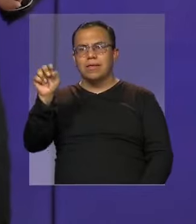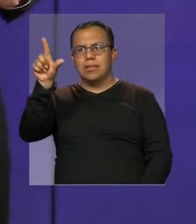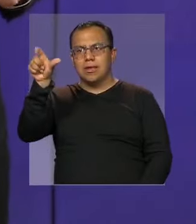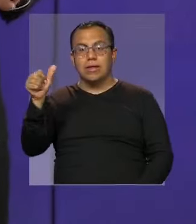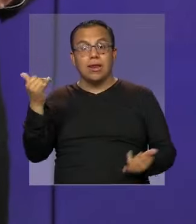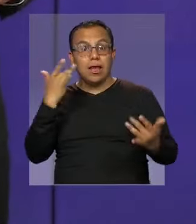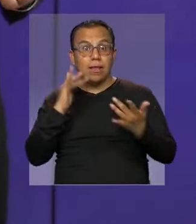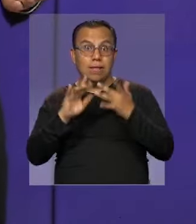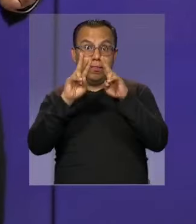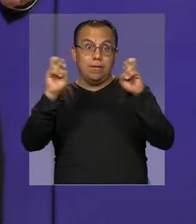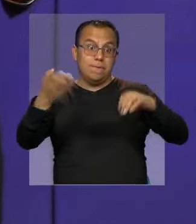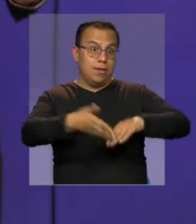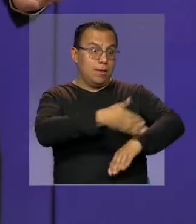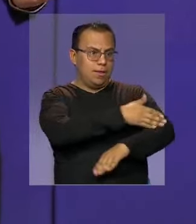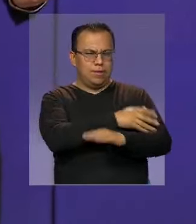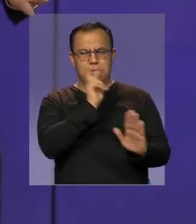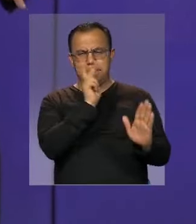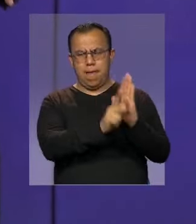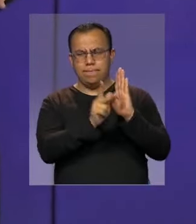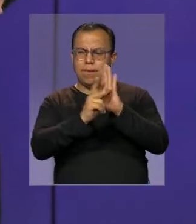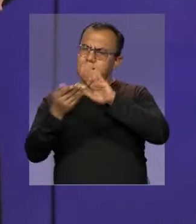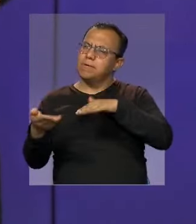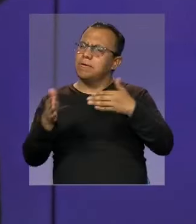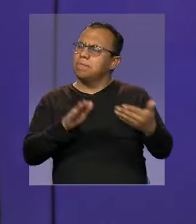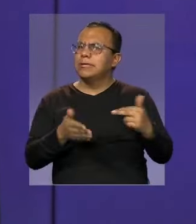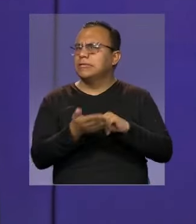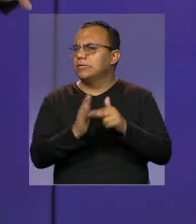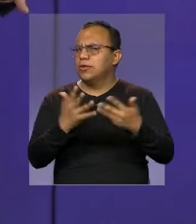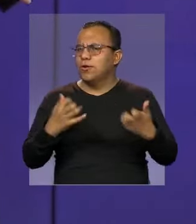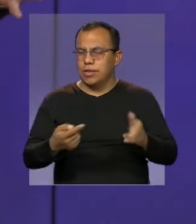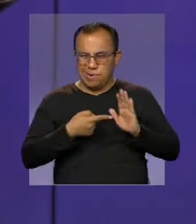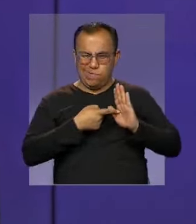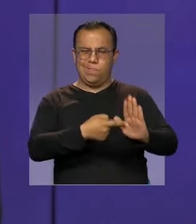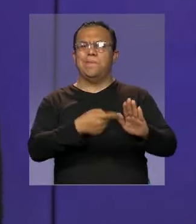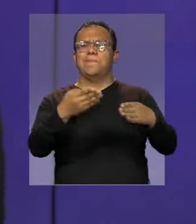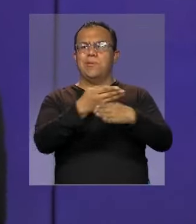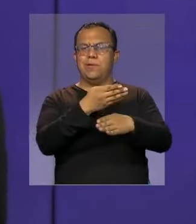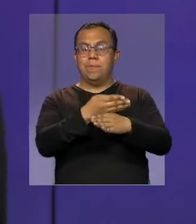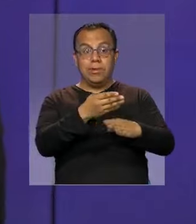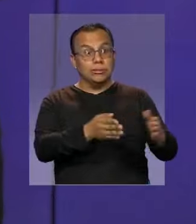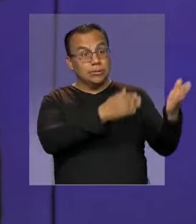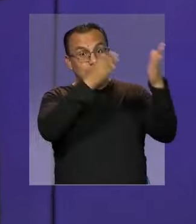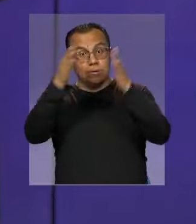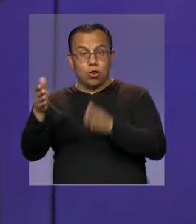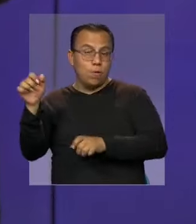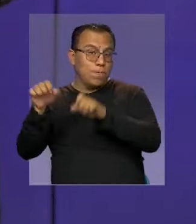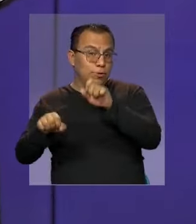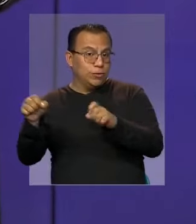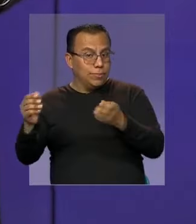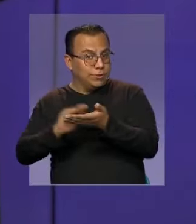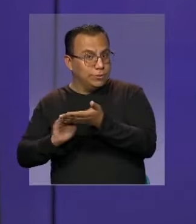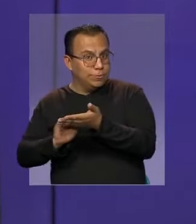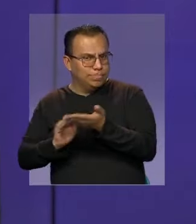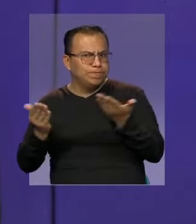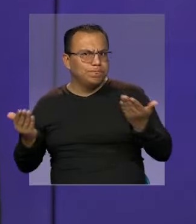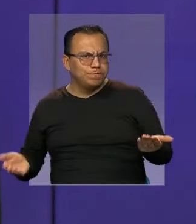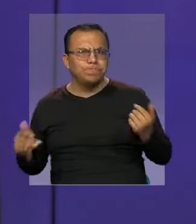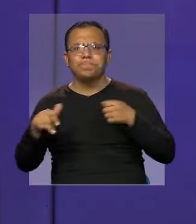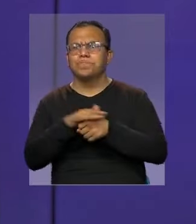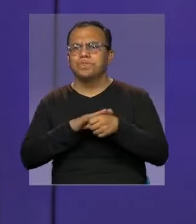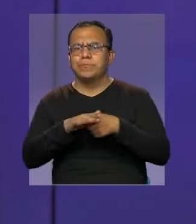Iniciamos esta emisión hablando de feminicidios, pero no solo queremos exponer la problemática, sino también posibles soluciones, porque ante